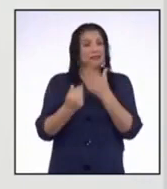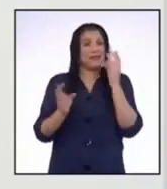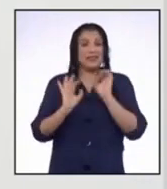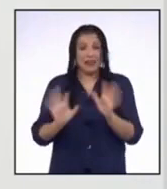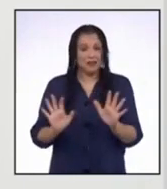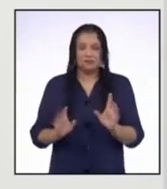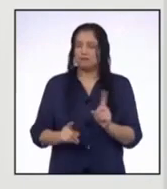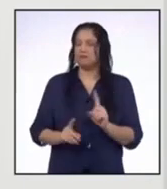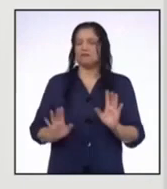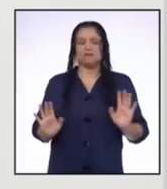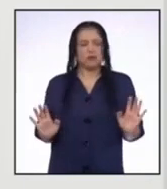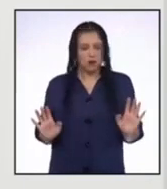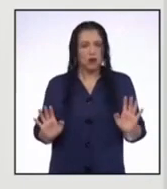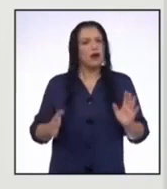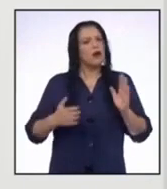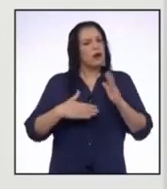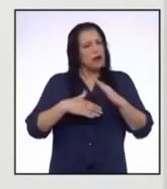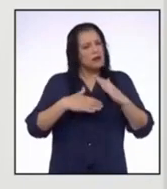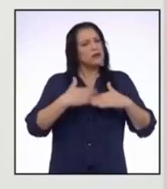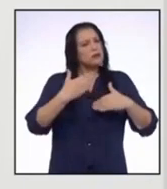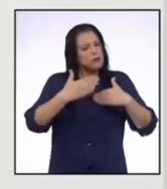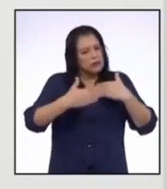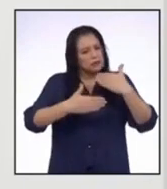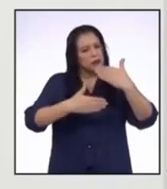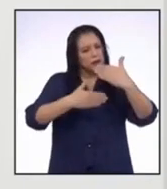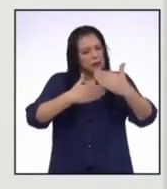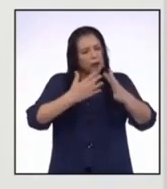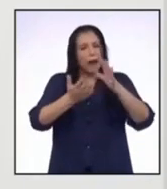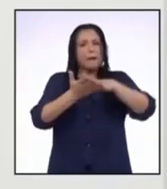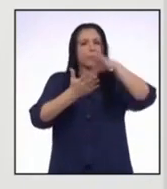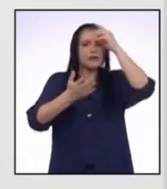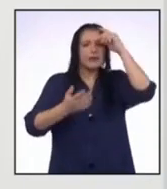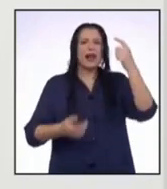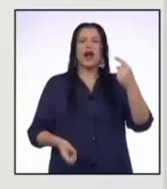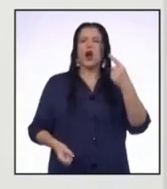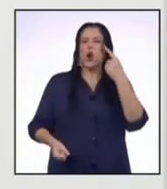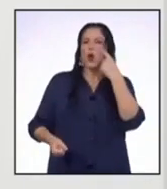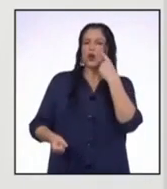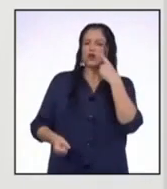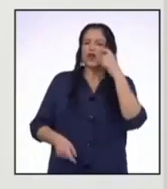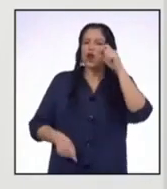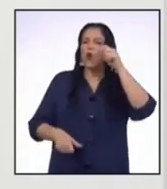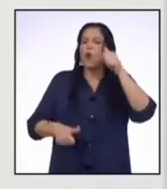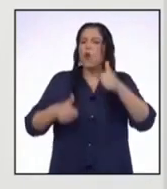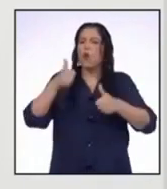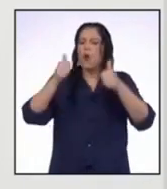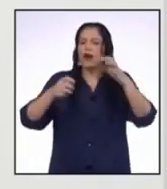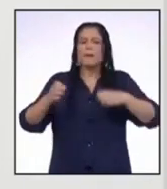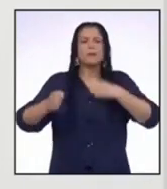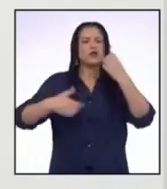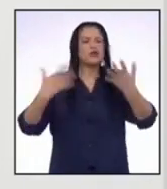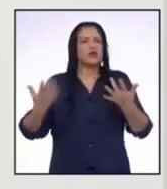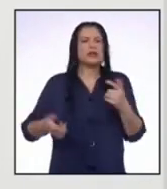emociones, pero sí pueden aprender a reconocer aquellas